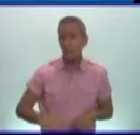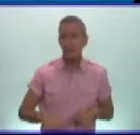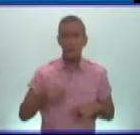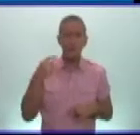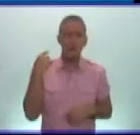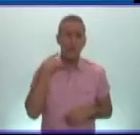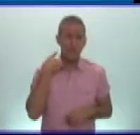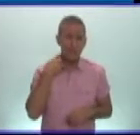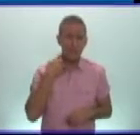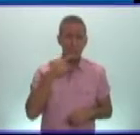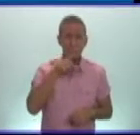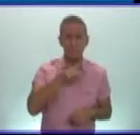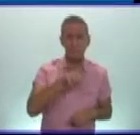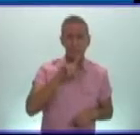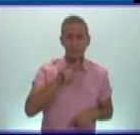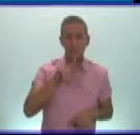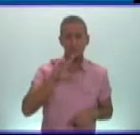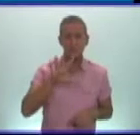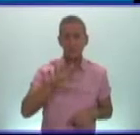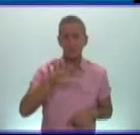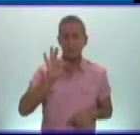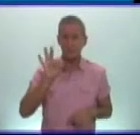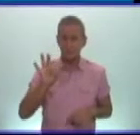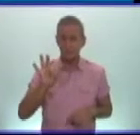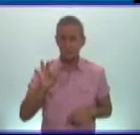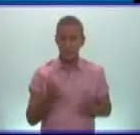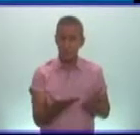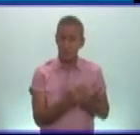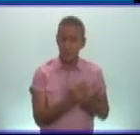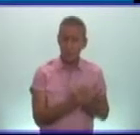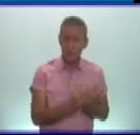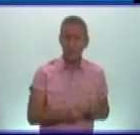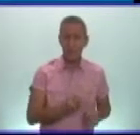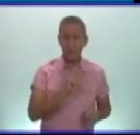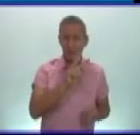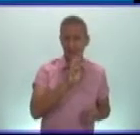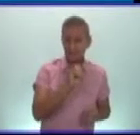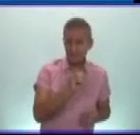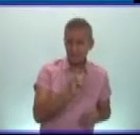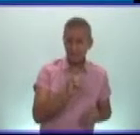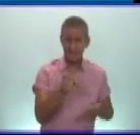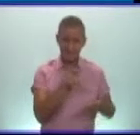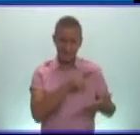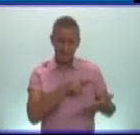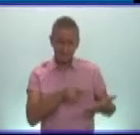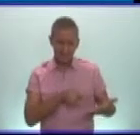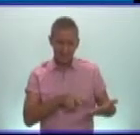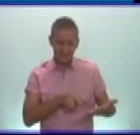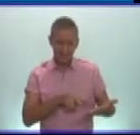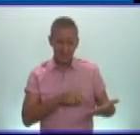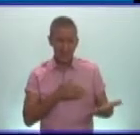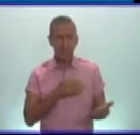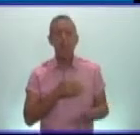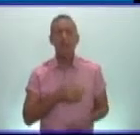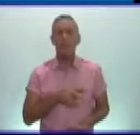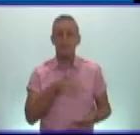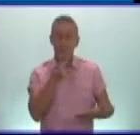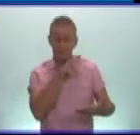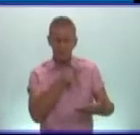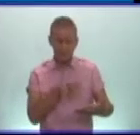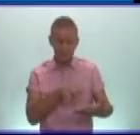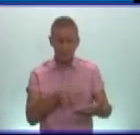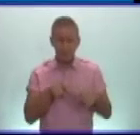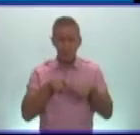1958. Todos en la página 30 de su libro de lectura para seguir la lectura